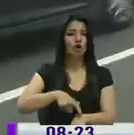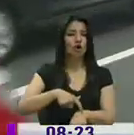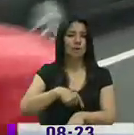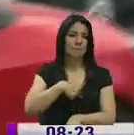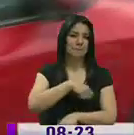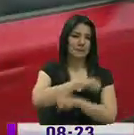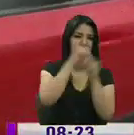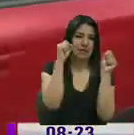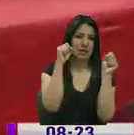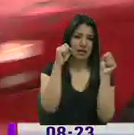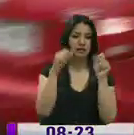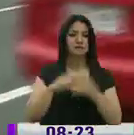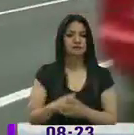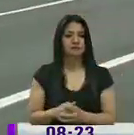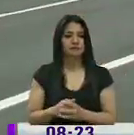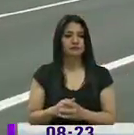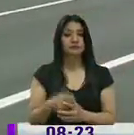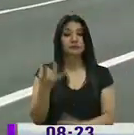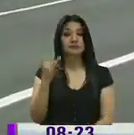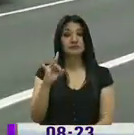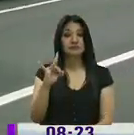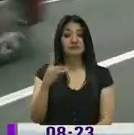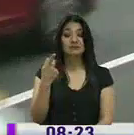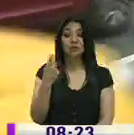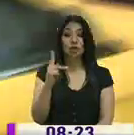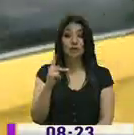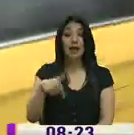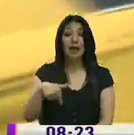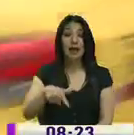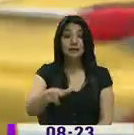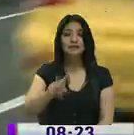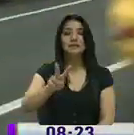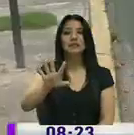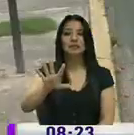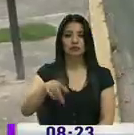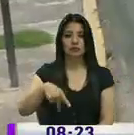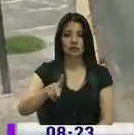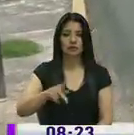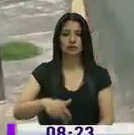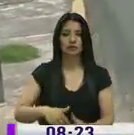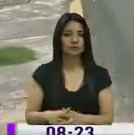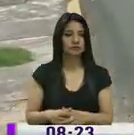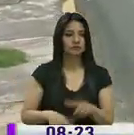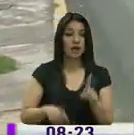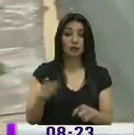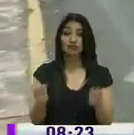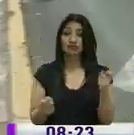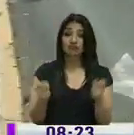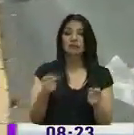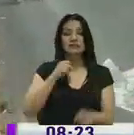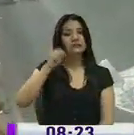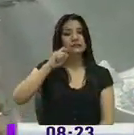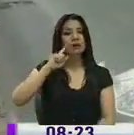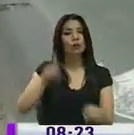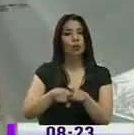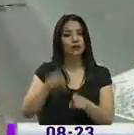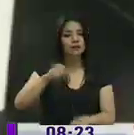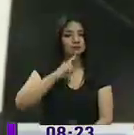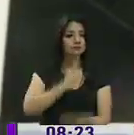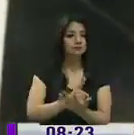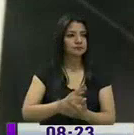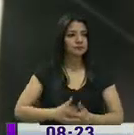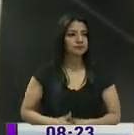llenó las valles se pasó de 18 kilómetros por hora a 25 hay conductores que concuerdan con estas declaraciones